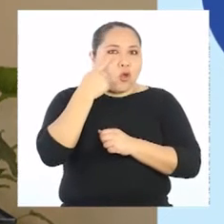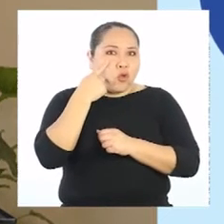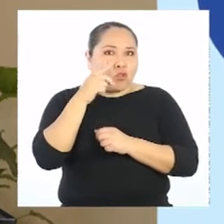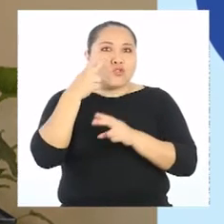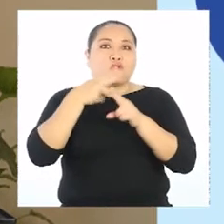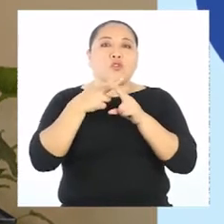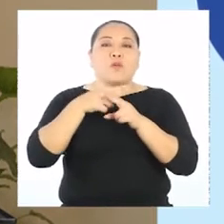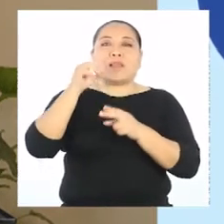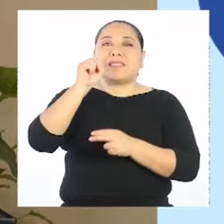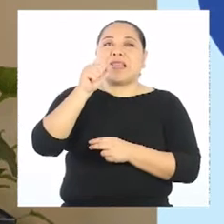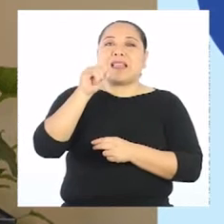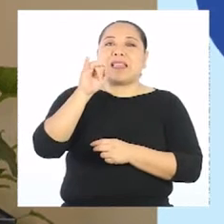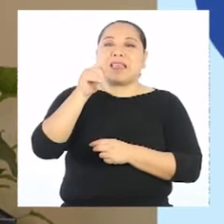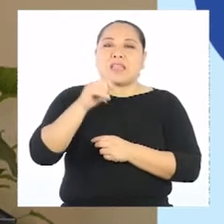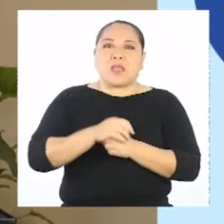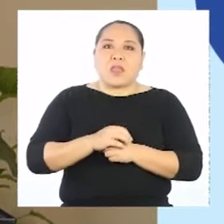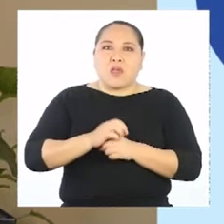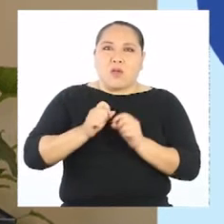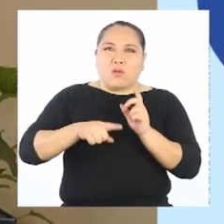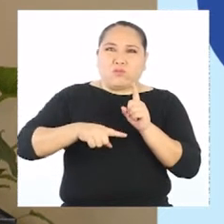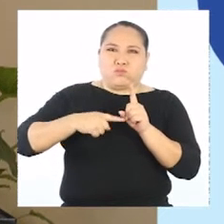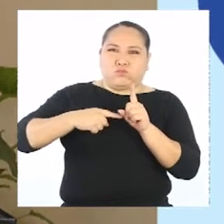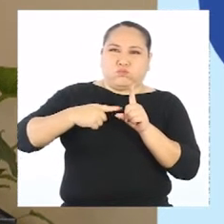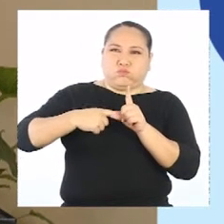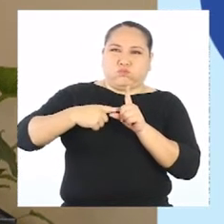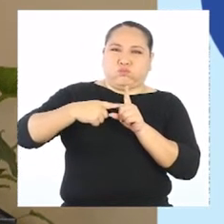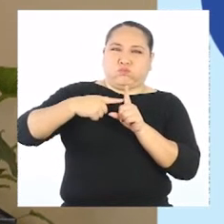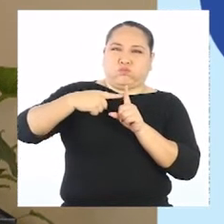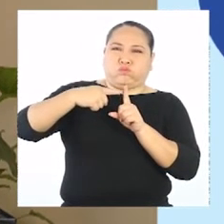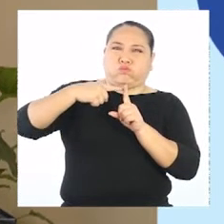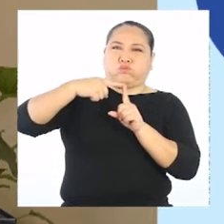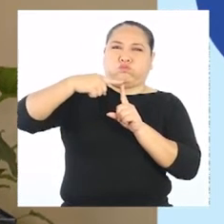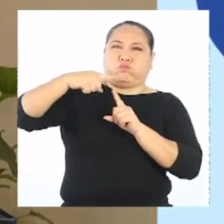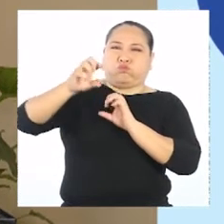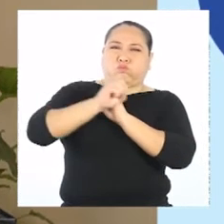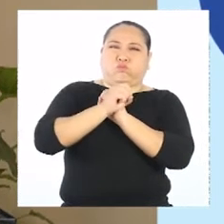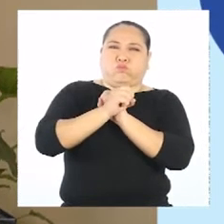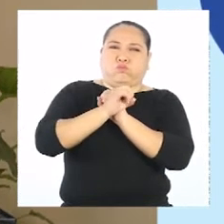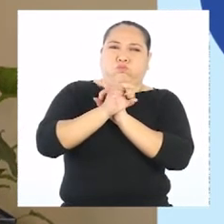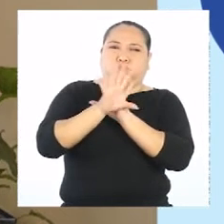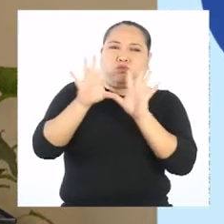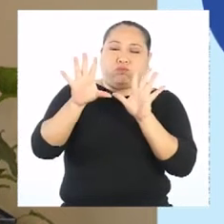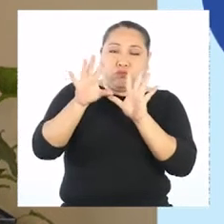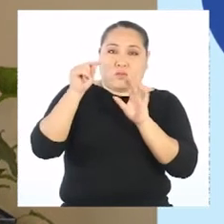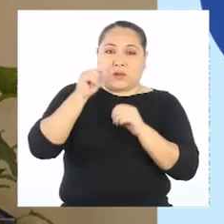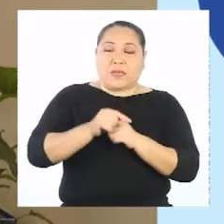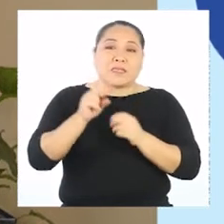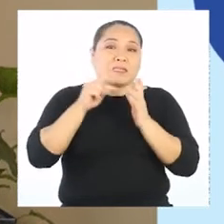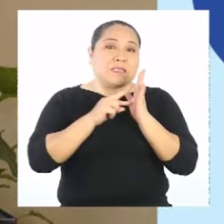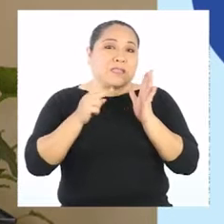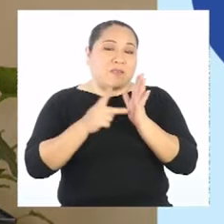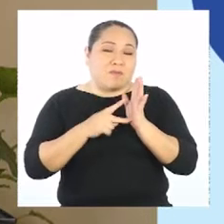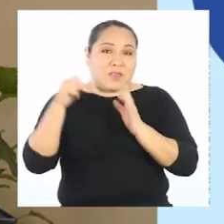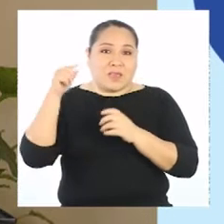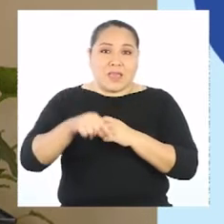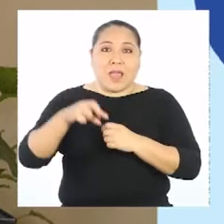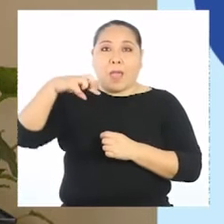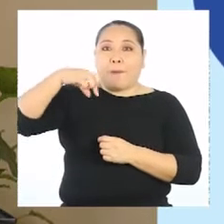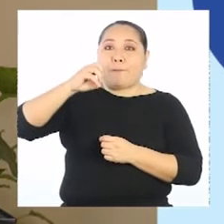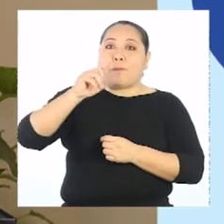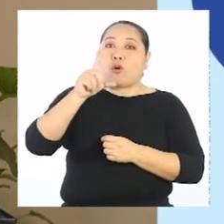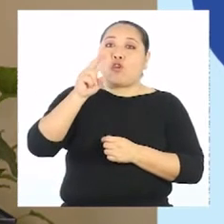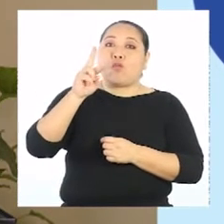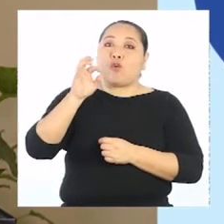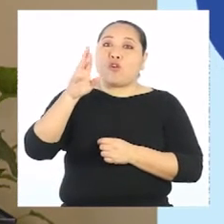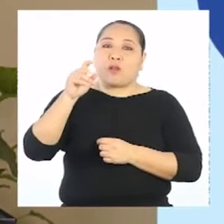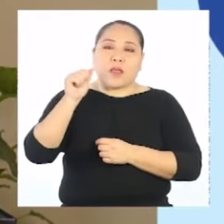se descompone a altas temperaturas para proporcionar oxígeno a la reacción, lo que significa